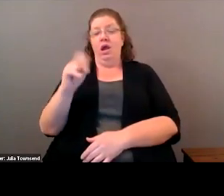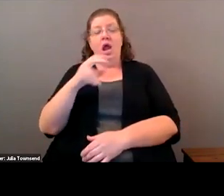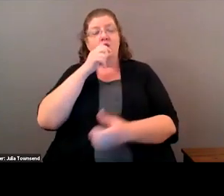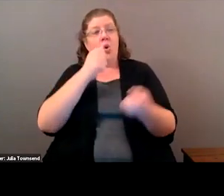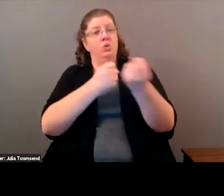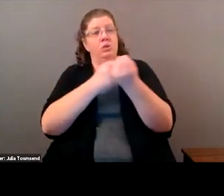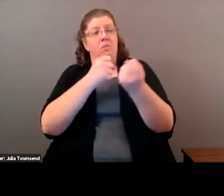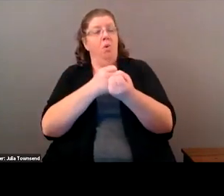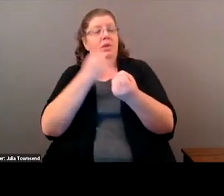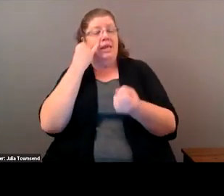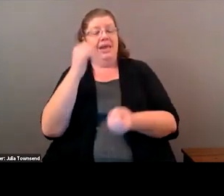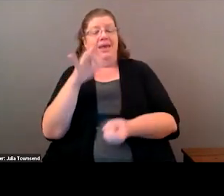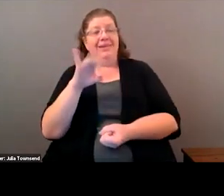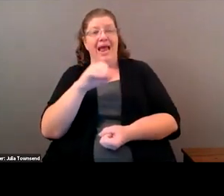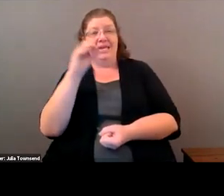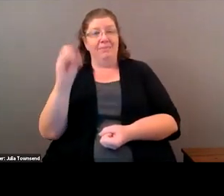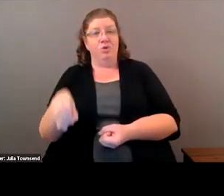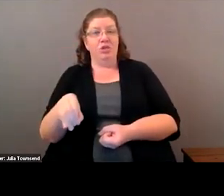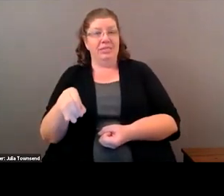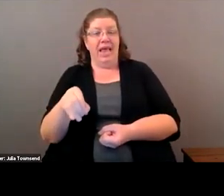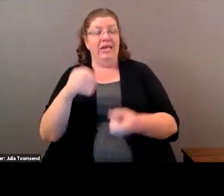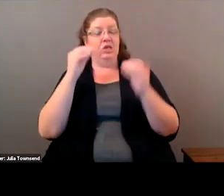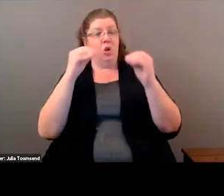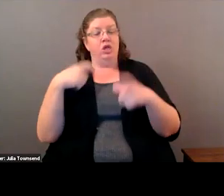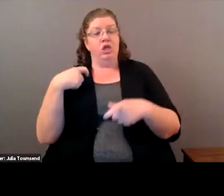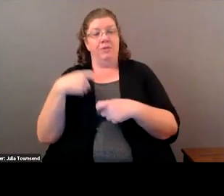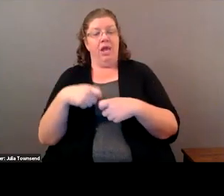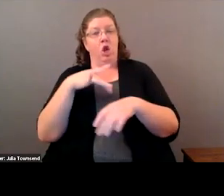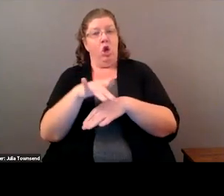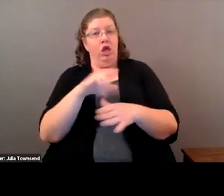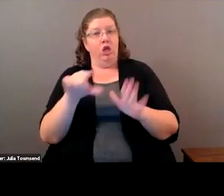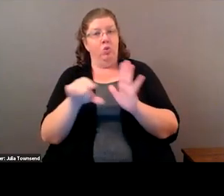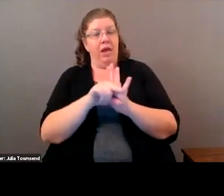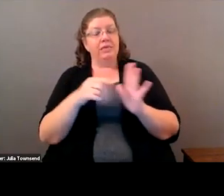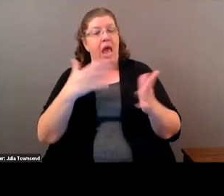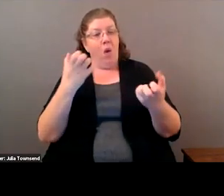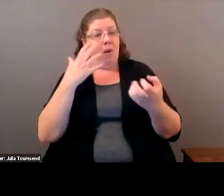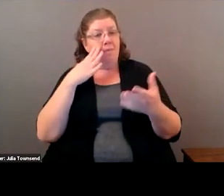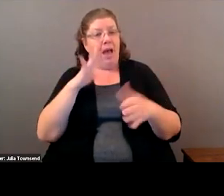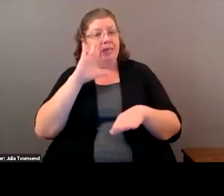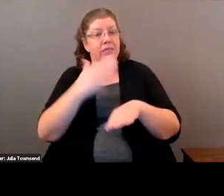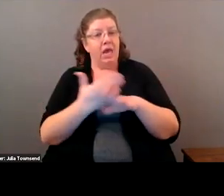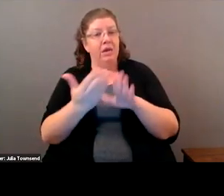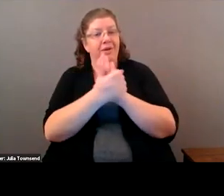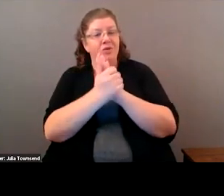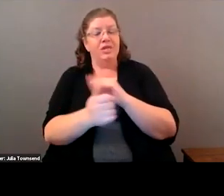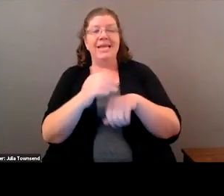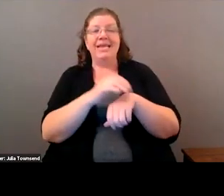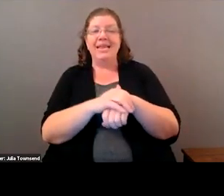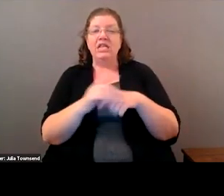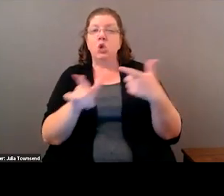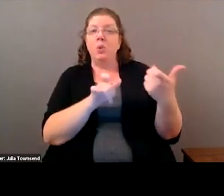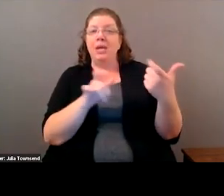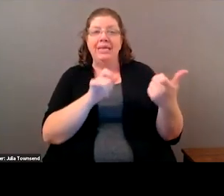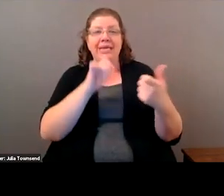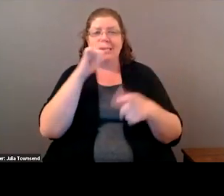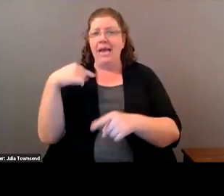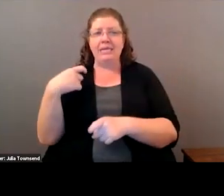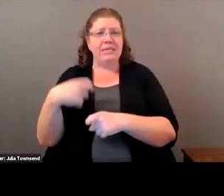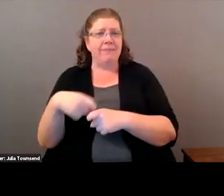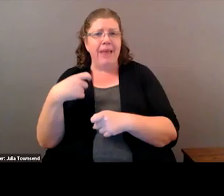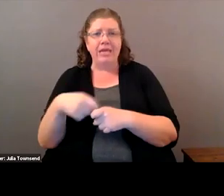sí no una madre de familia me dio un comentario para que lo compartiera con